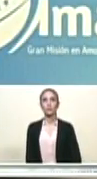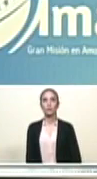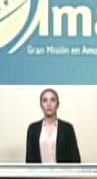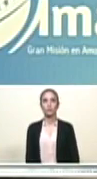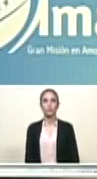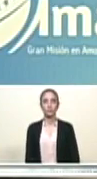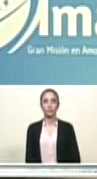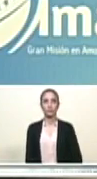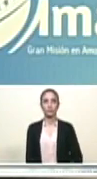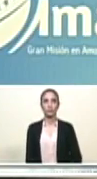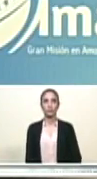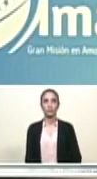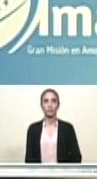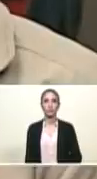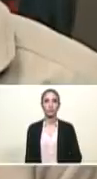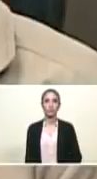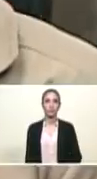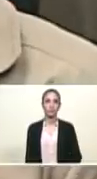petrolero,